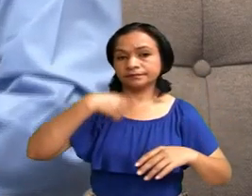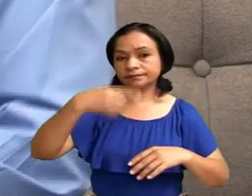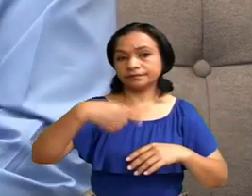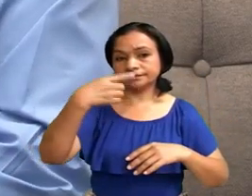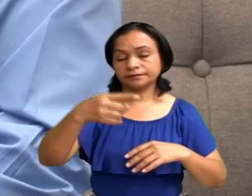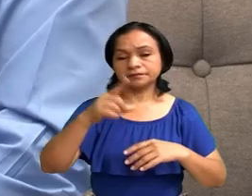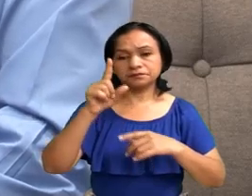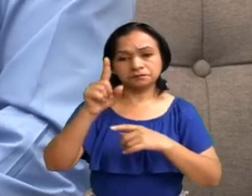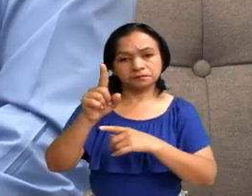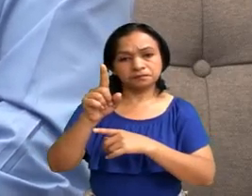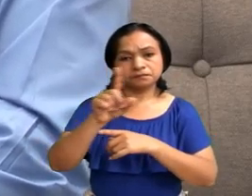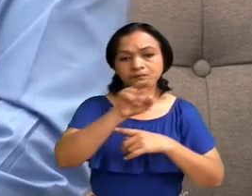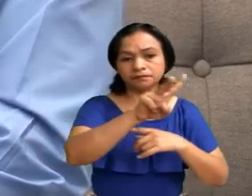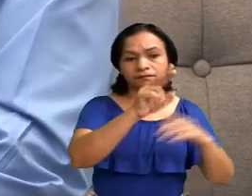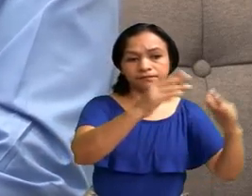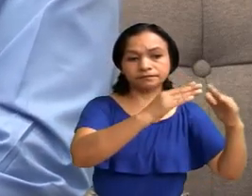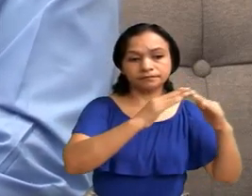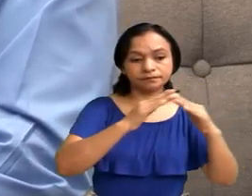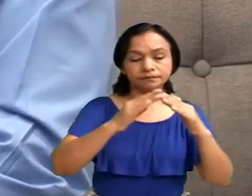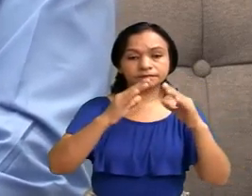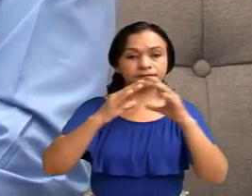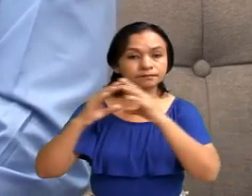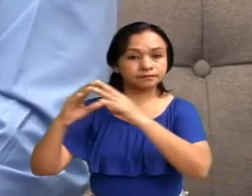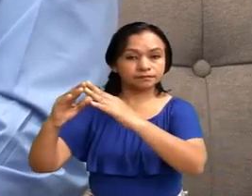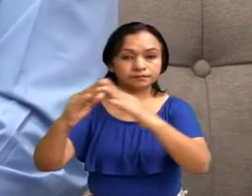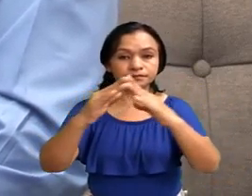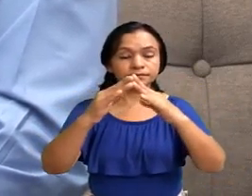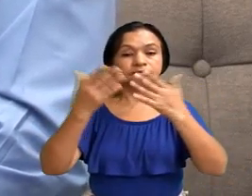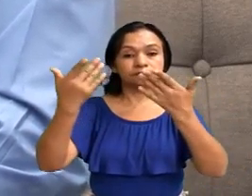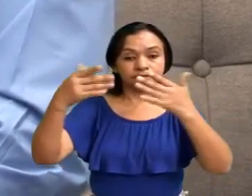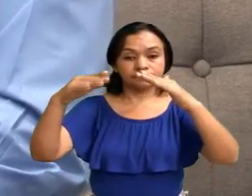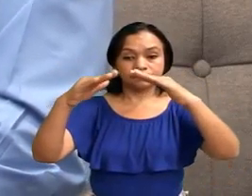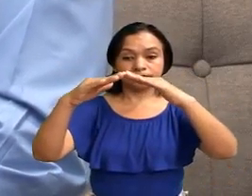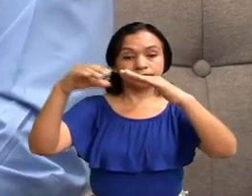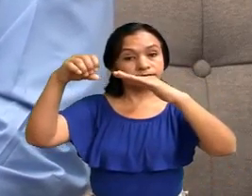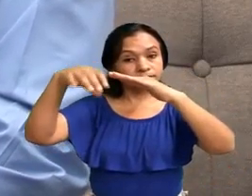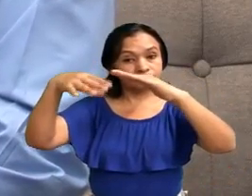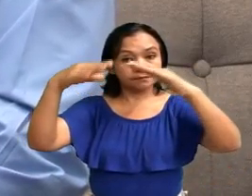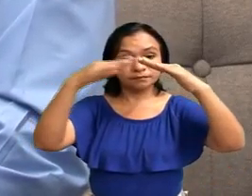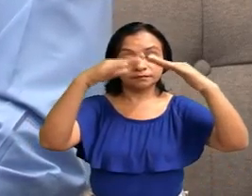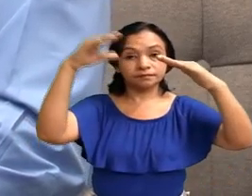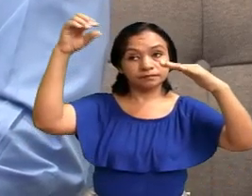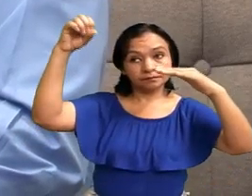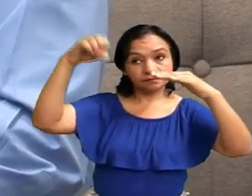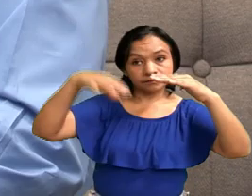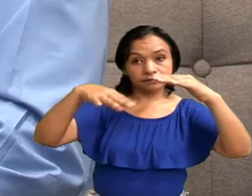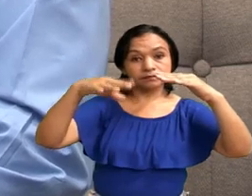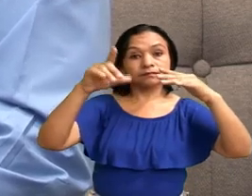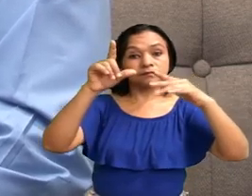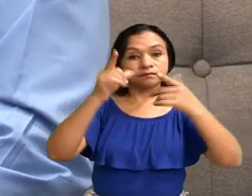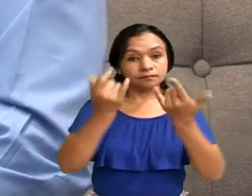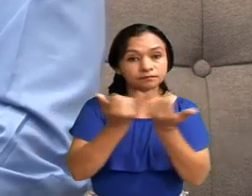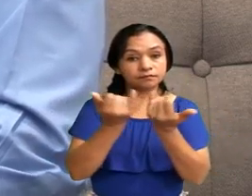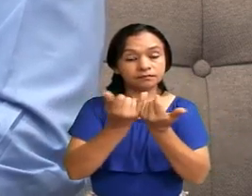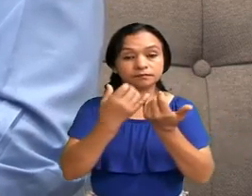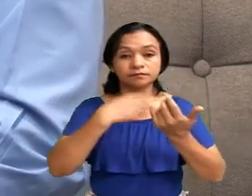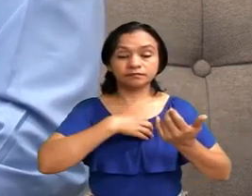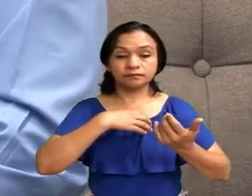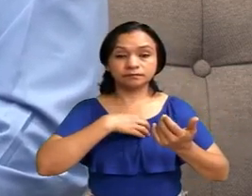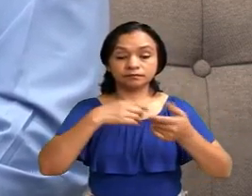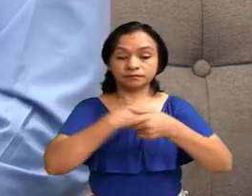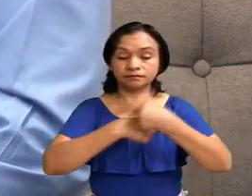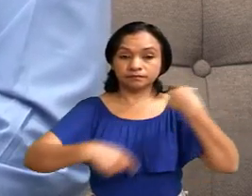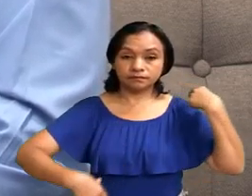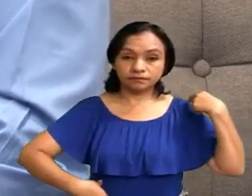dos comunidades que se van electrificando, y es el compromiso, ¿verdad?, de nuestro presidente y la compañera